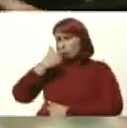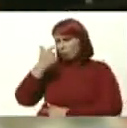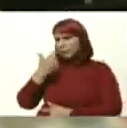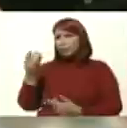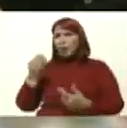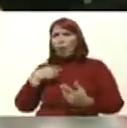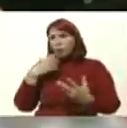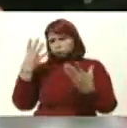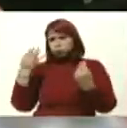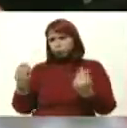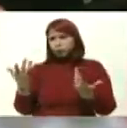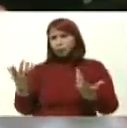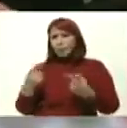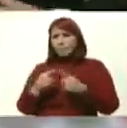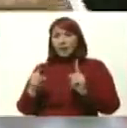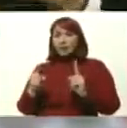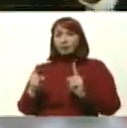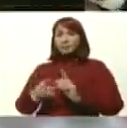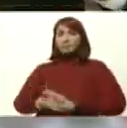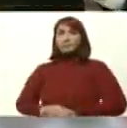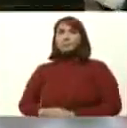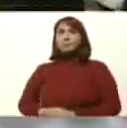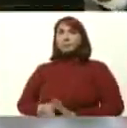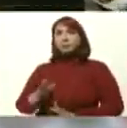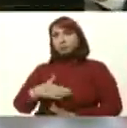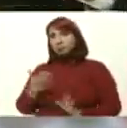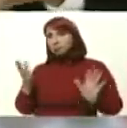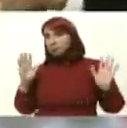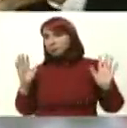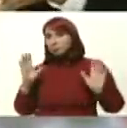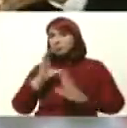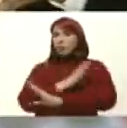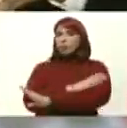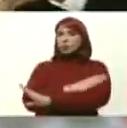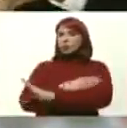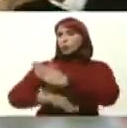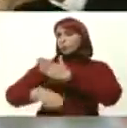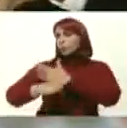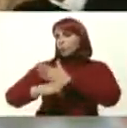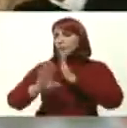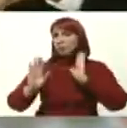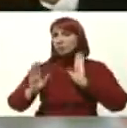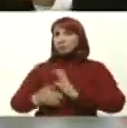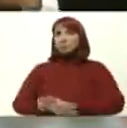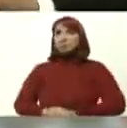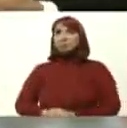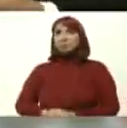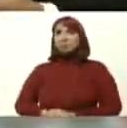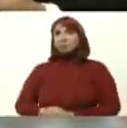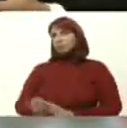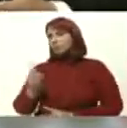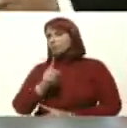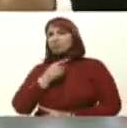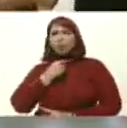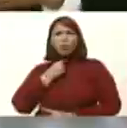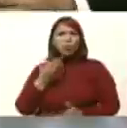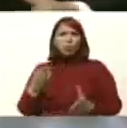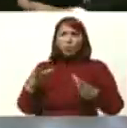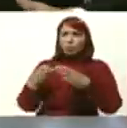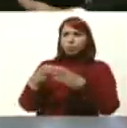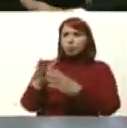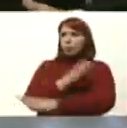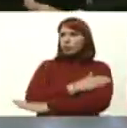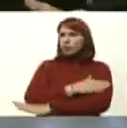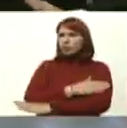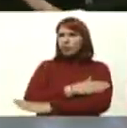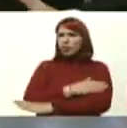conversos, pero obviamente puede que sean opositores todavía, pero ya no les gusta su dirigencia opositora, esa dirigencia